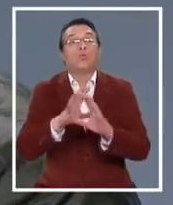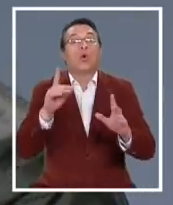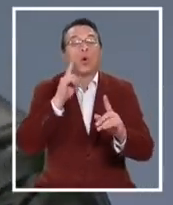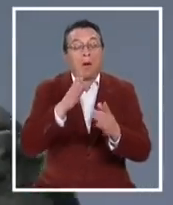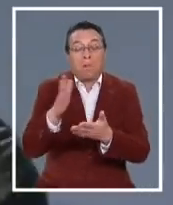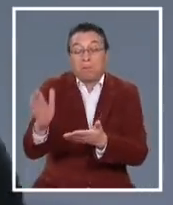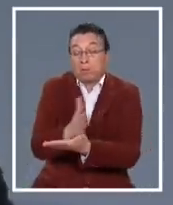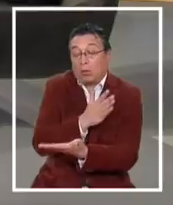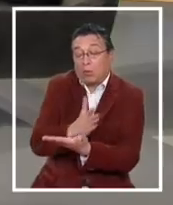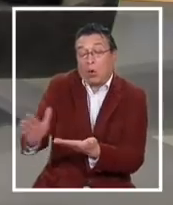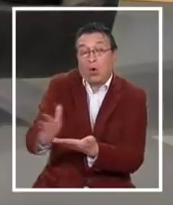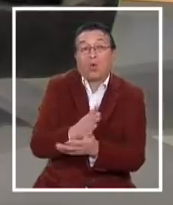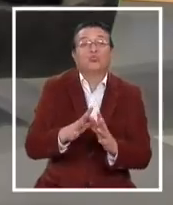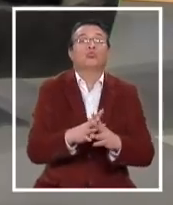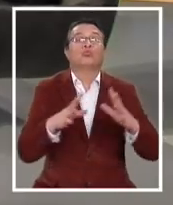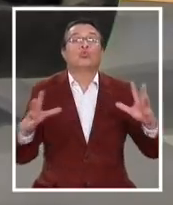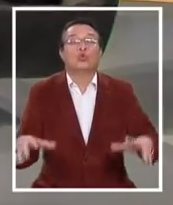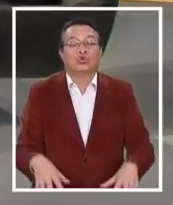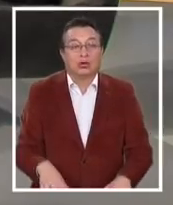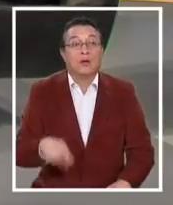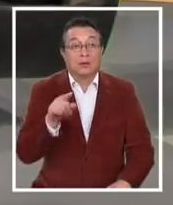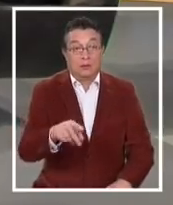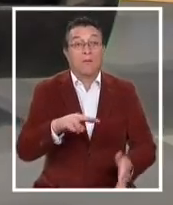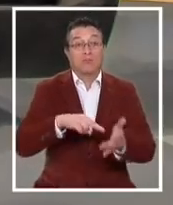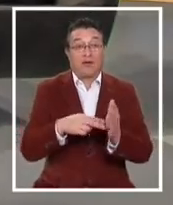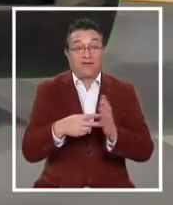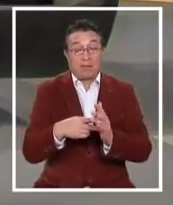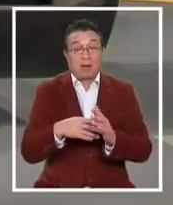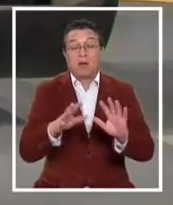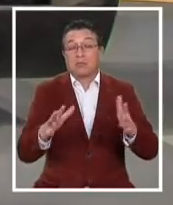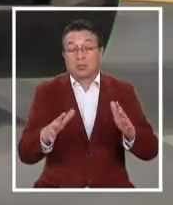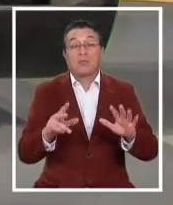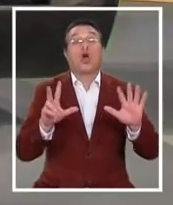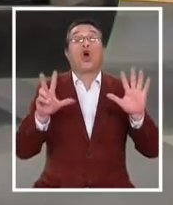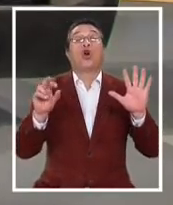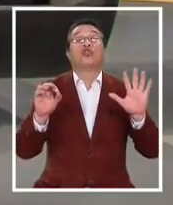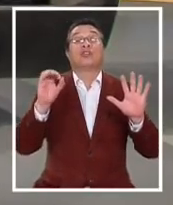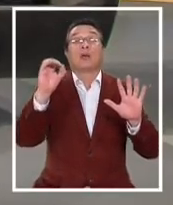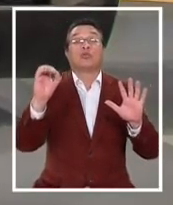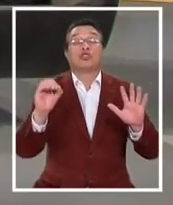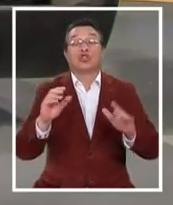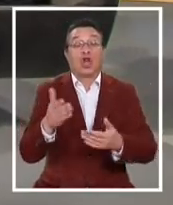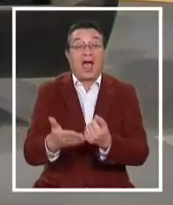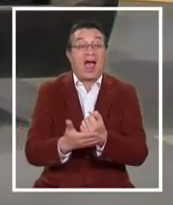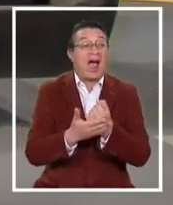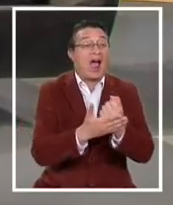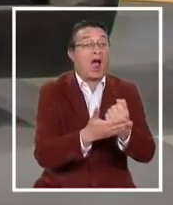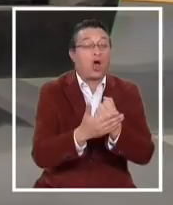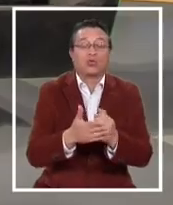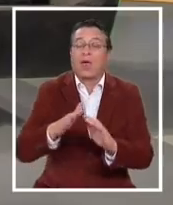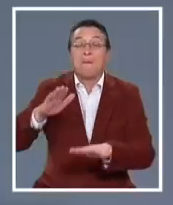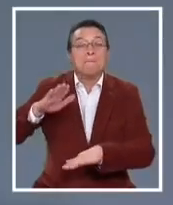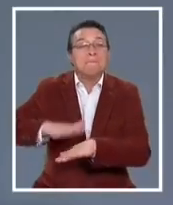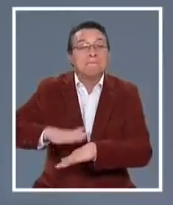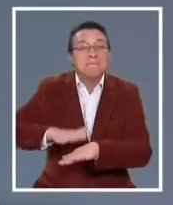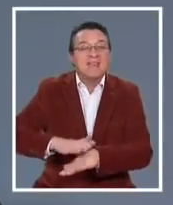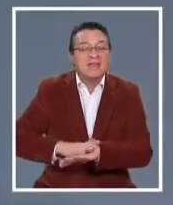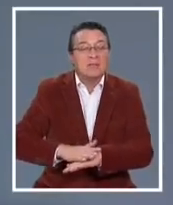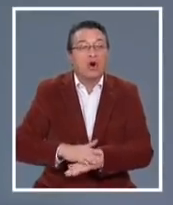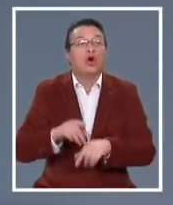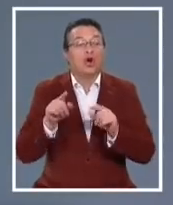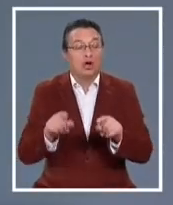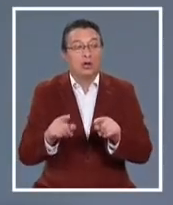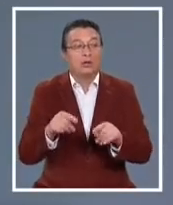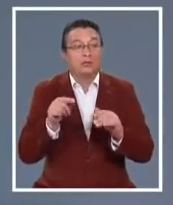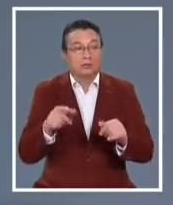en el drama que vivimos hoy día, requiere ayuda a lo menos el 80%. Y les voy a dar un dato que